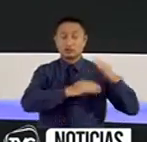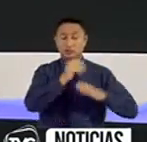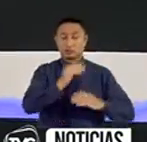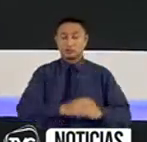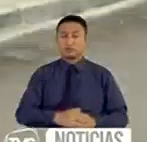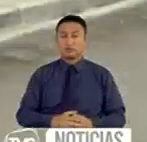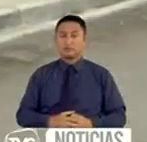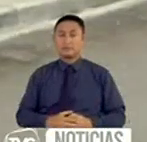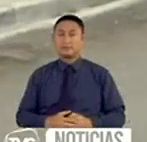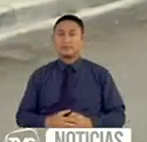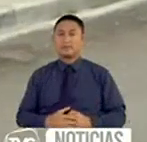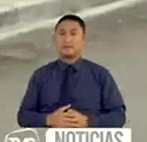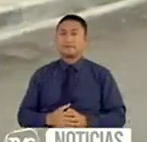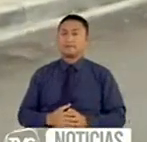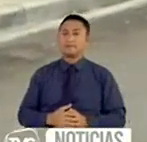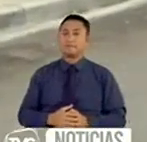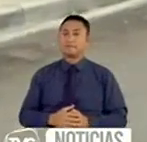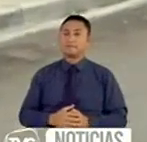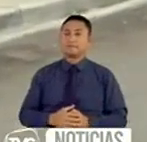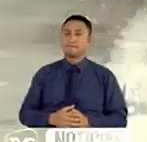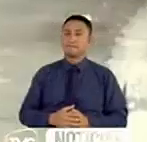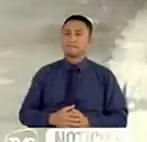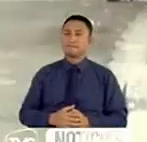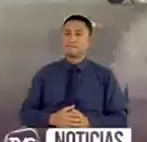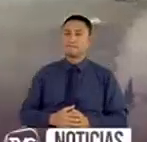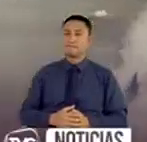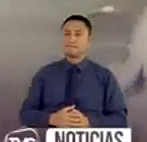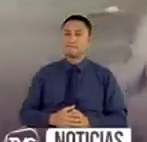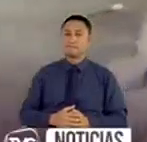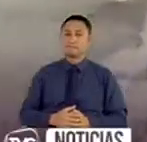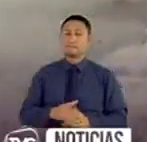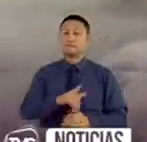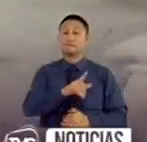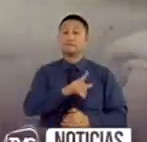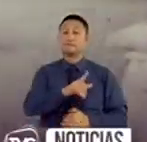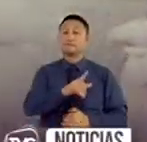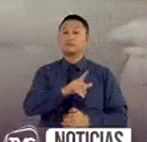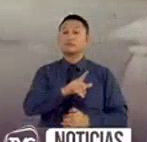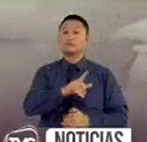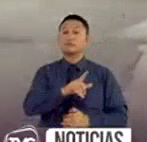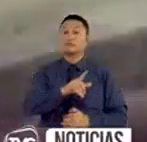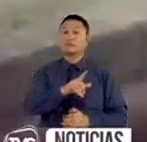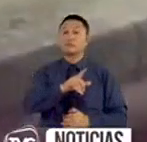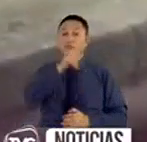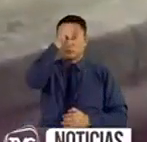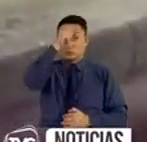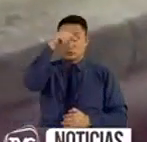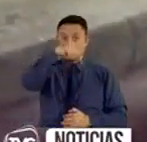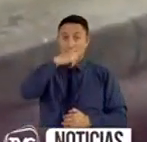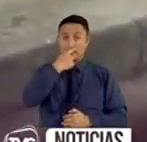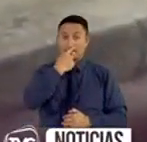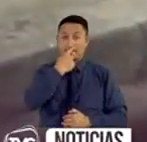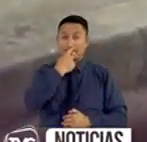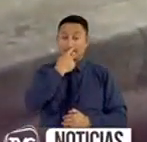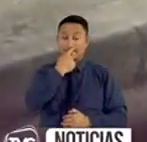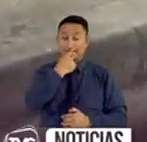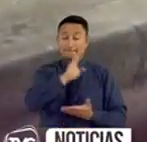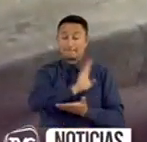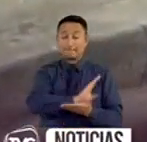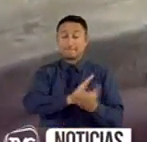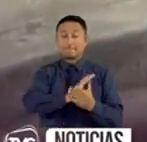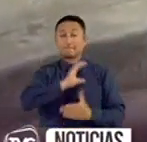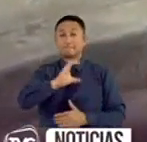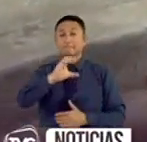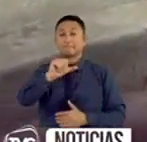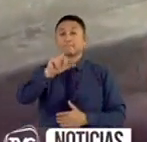inocente. El crimen alteró la tarde del último día del feriado en la cooperativa Carlos Castro